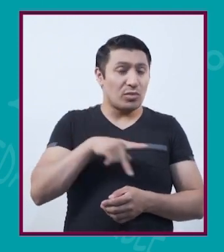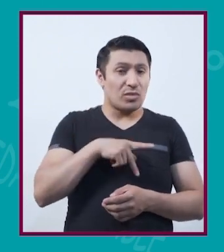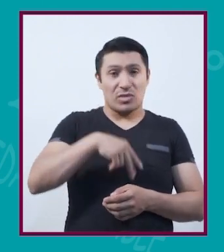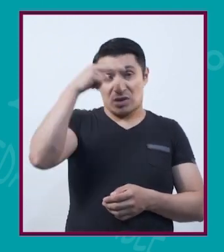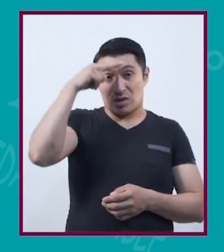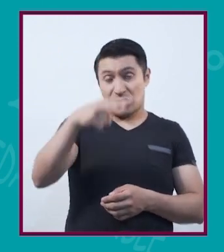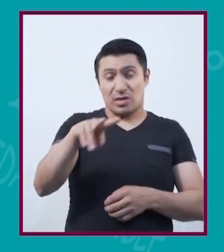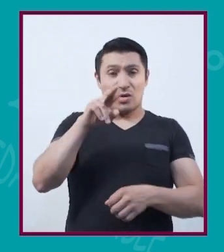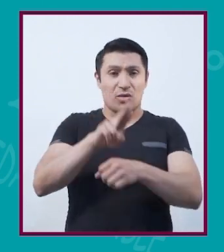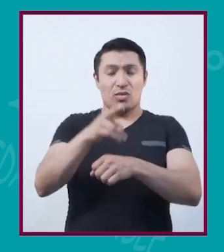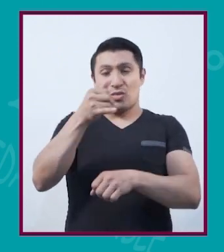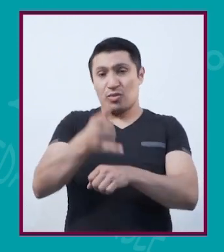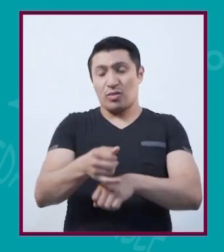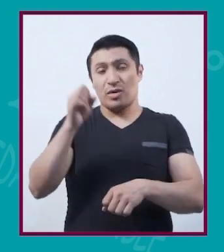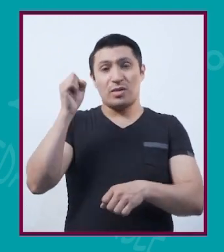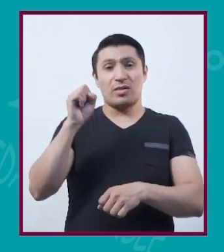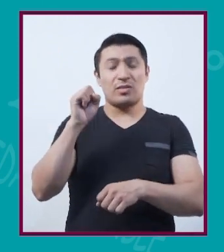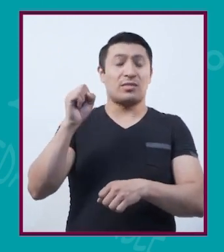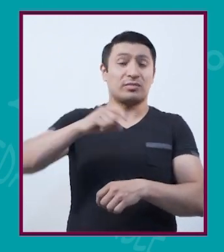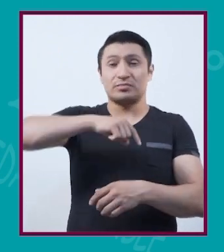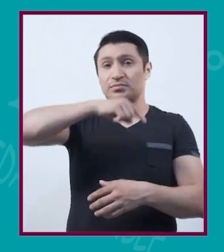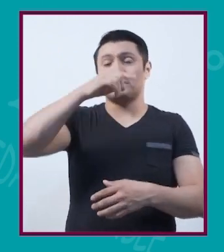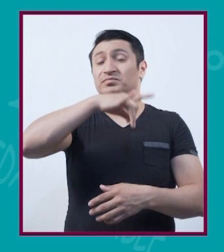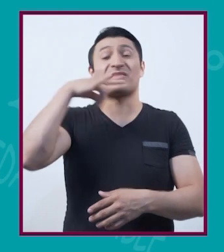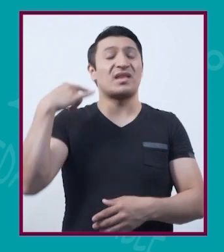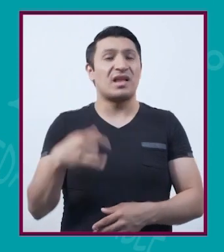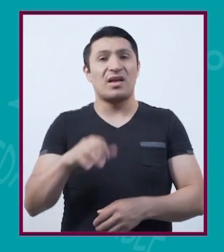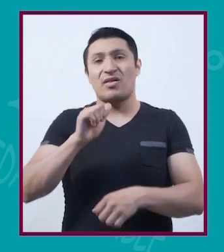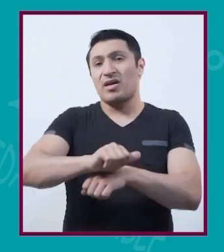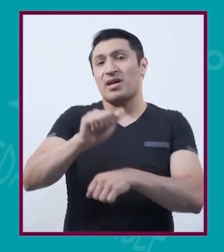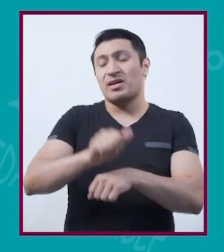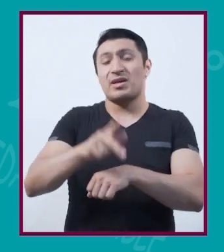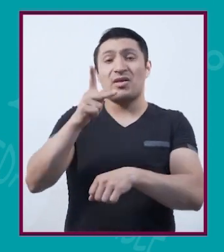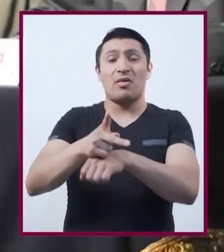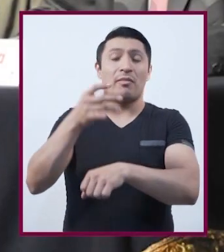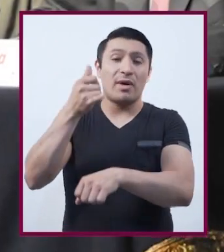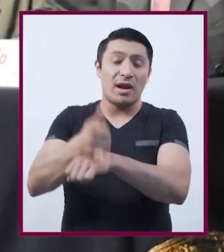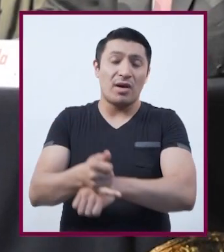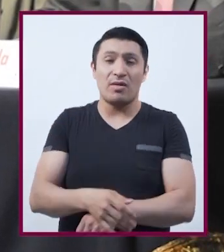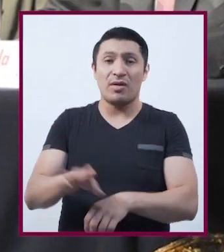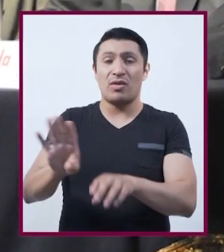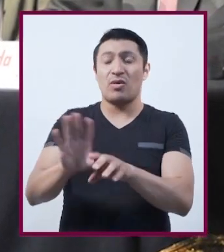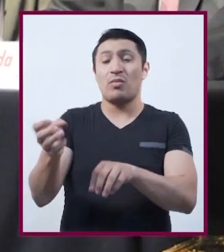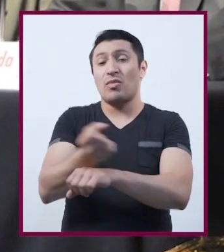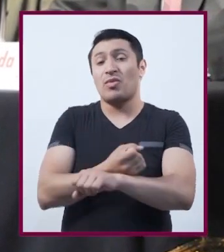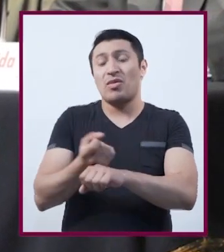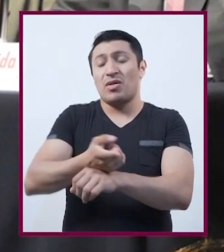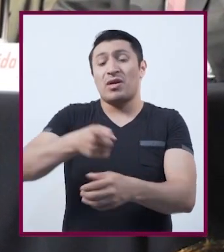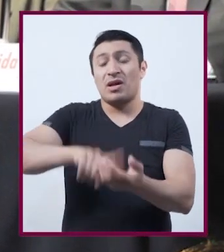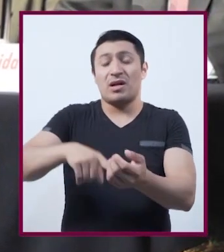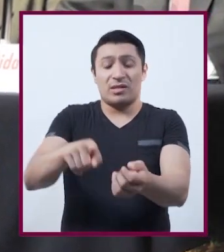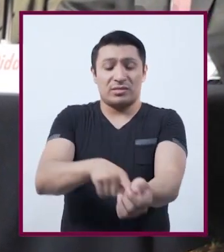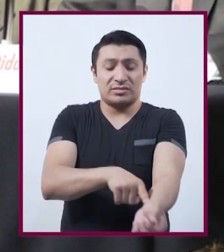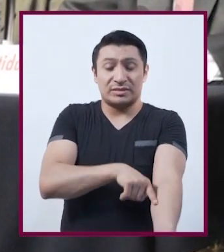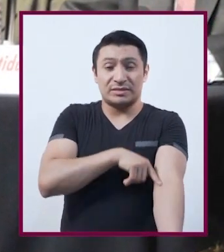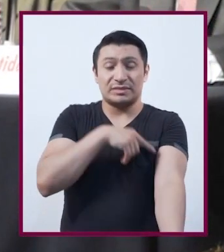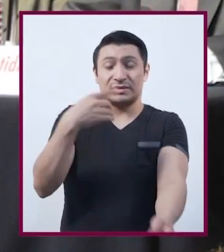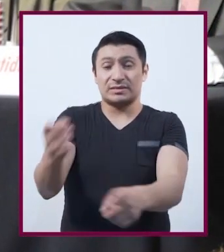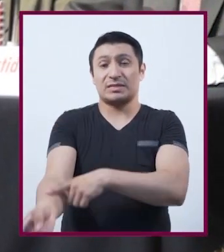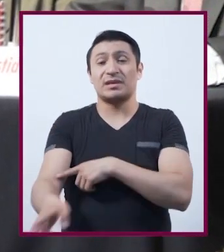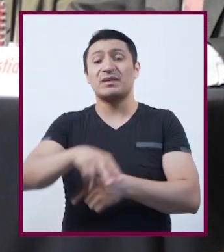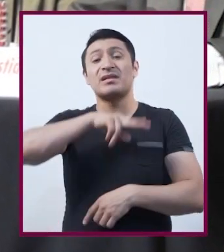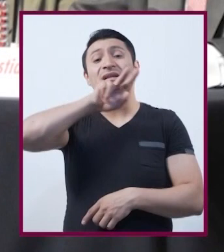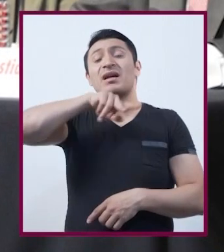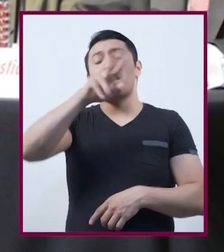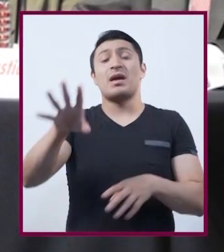en nuestras venas abiertas, abarcaba el continente entero. Con estas palabras iniciaba Elena Poniatowska un